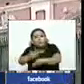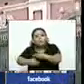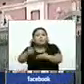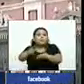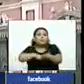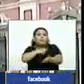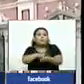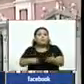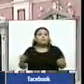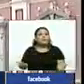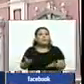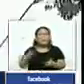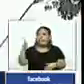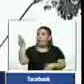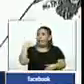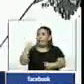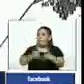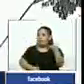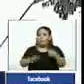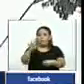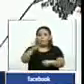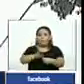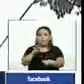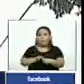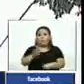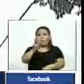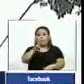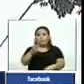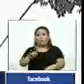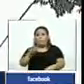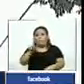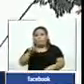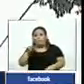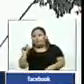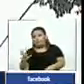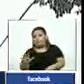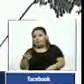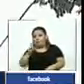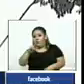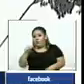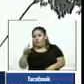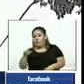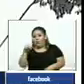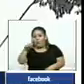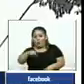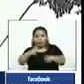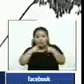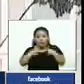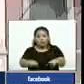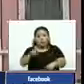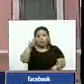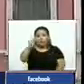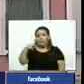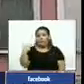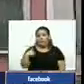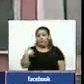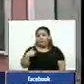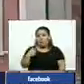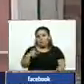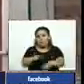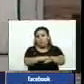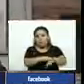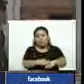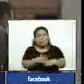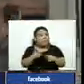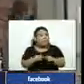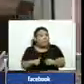se desarrolló desde la finalización de las elecciones en el año 2015 y la resolución se emitió este 4 de noviembre. Sin embargo, hasta el